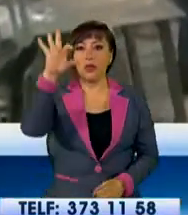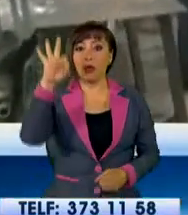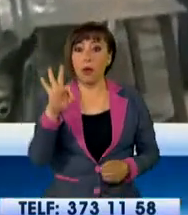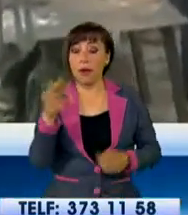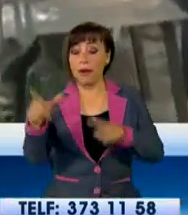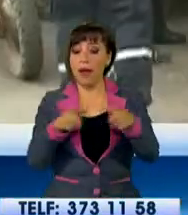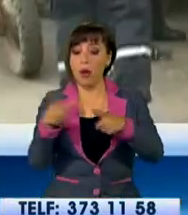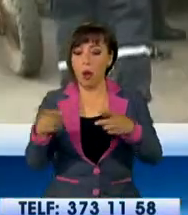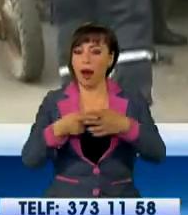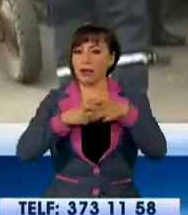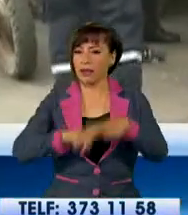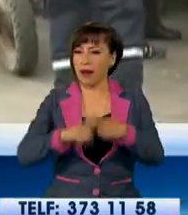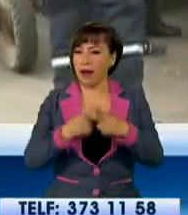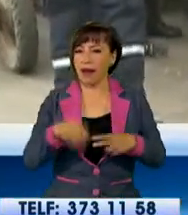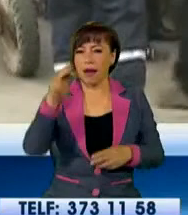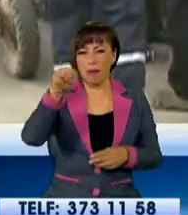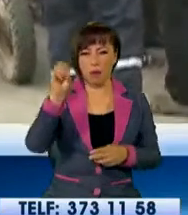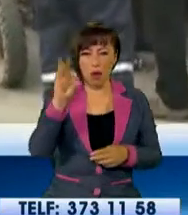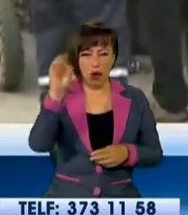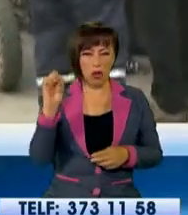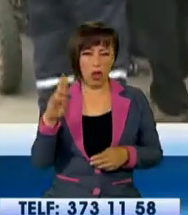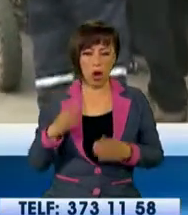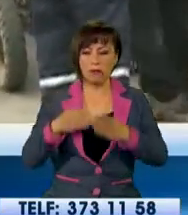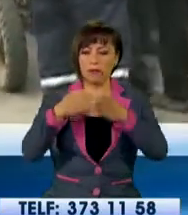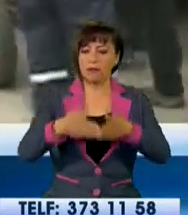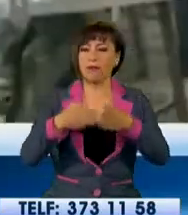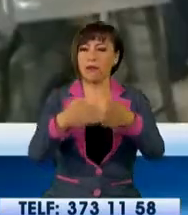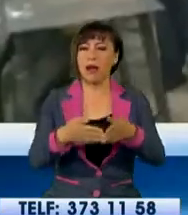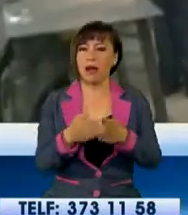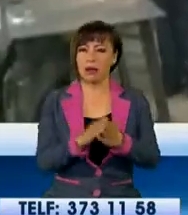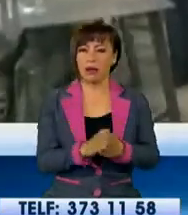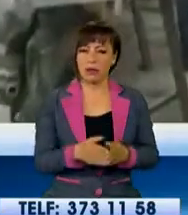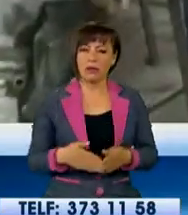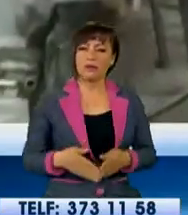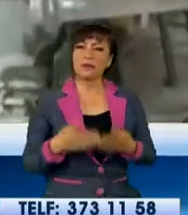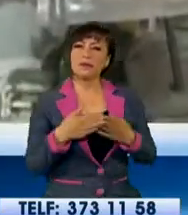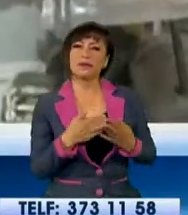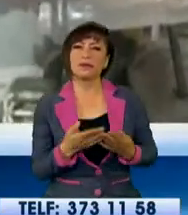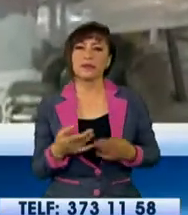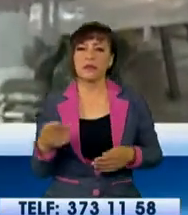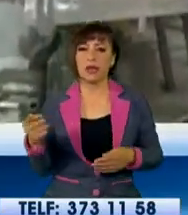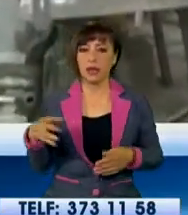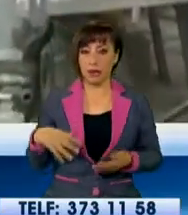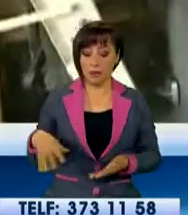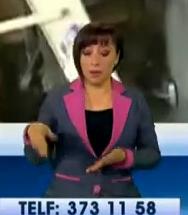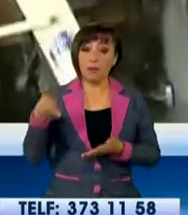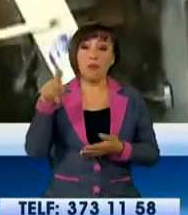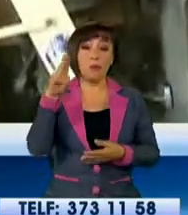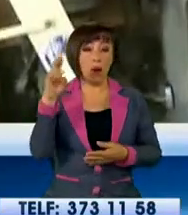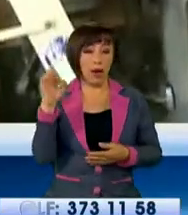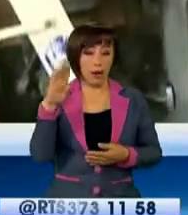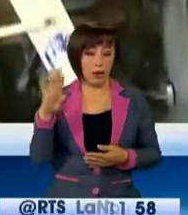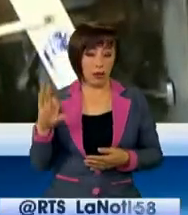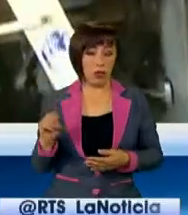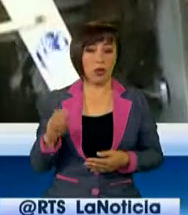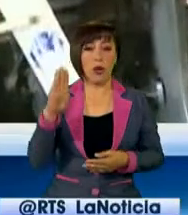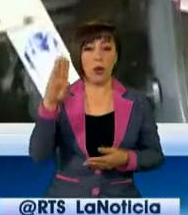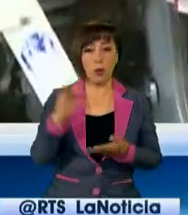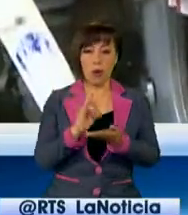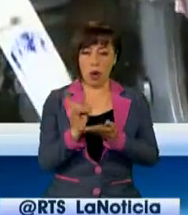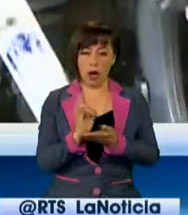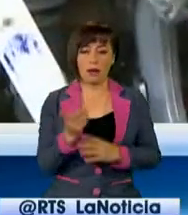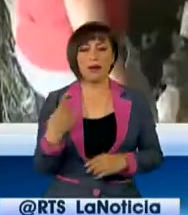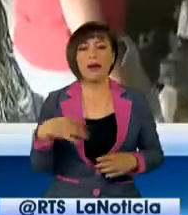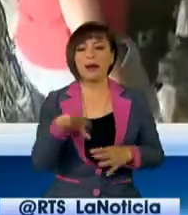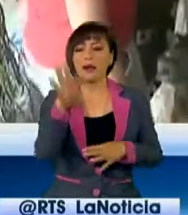9 talleres donde se reparan motores fuera de borda, ubicados a lo largo del estero Huayla en Puerto Bolívar, fueron allanados por personal de la